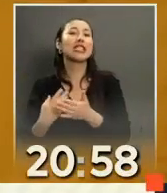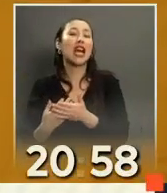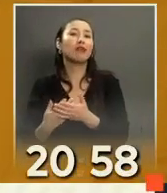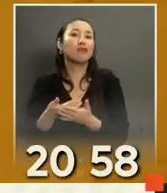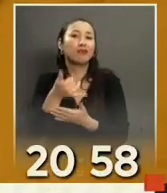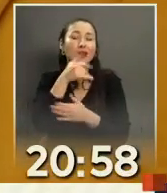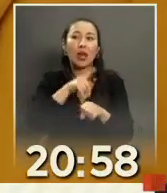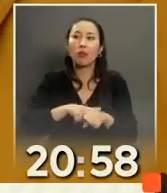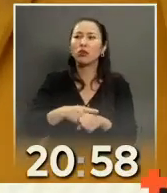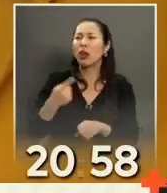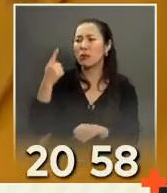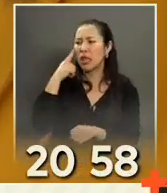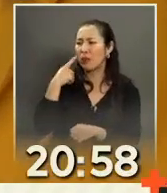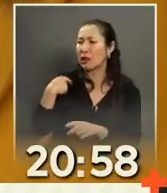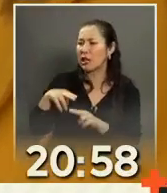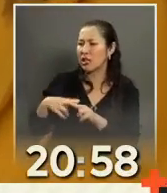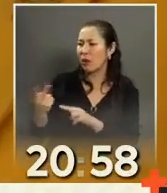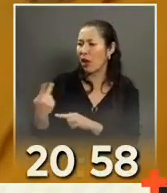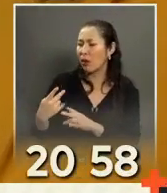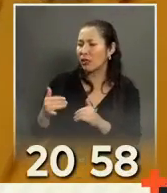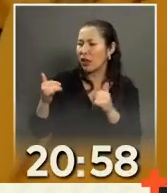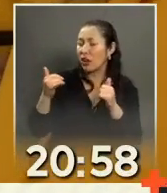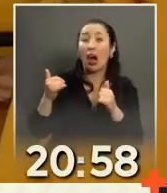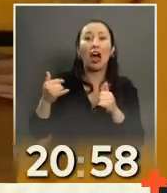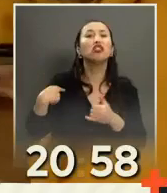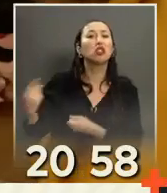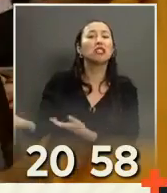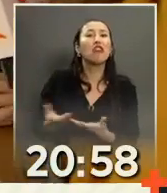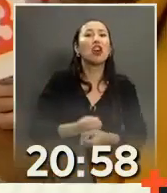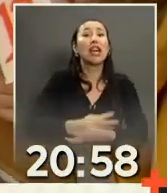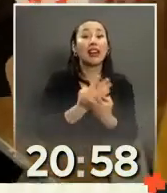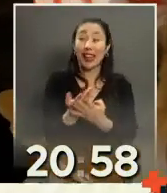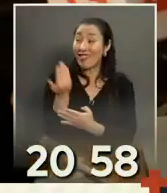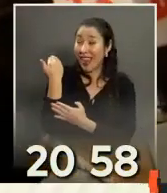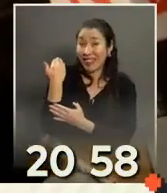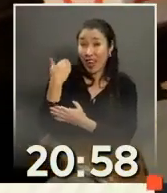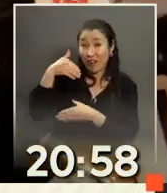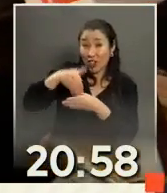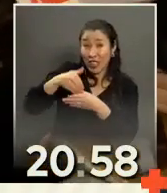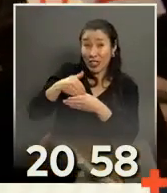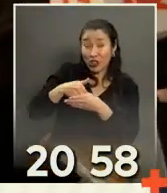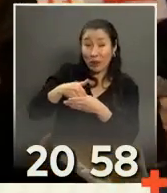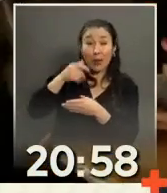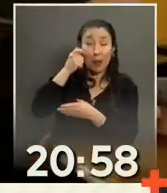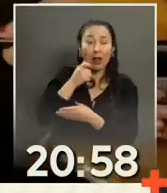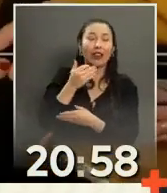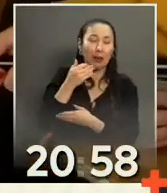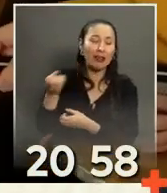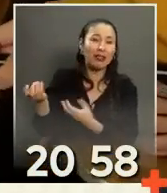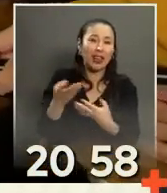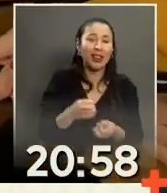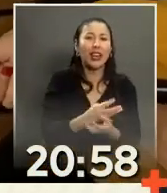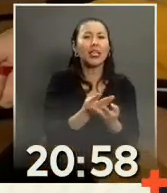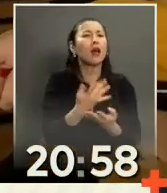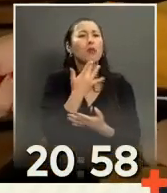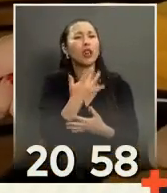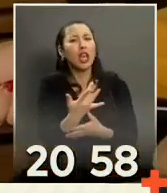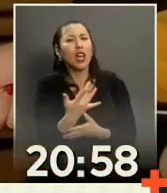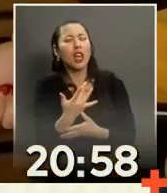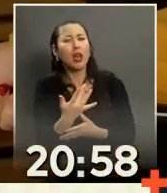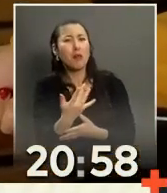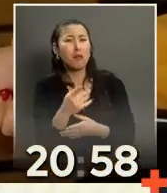yo dije ya, yo llevo carta y la otra vez también traje. ¿Y por qué pensaban que iba a haber quizás una baja participación? Sí, porque los otros días